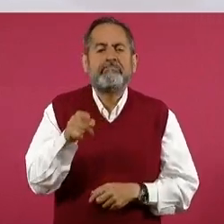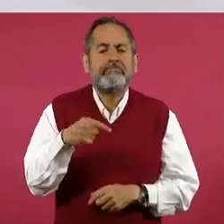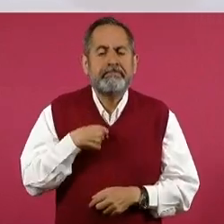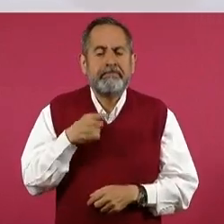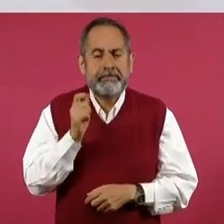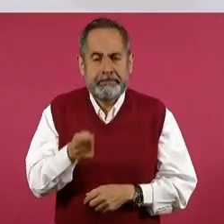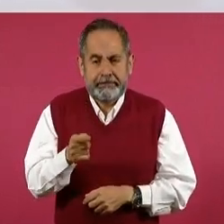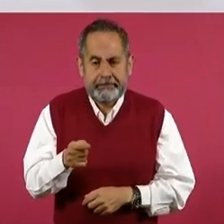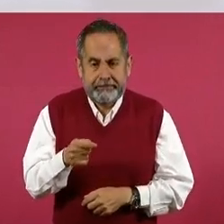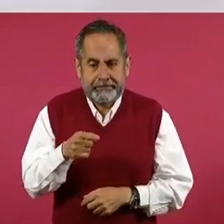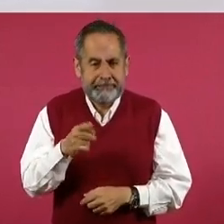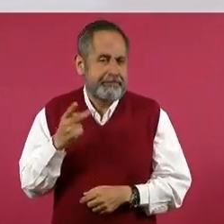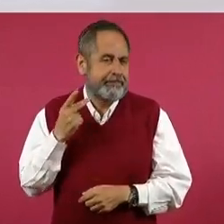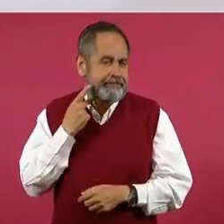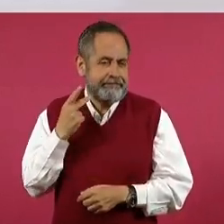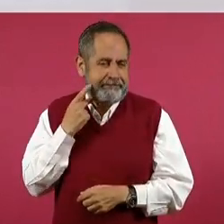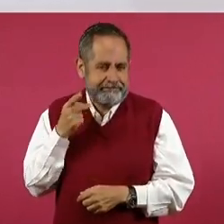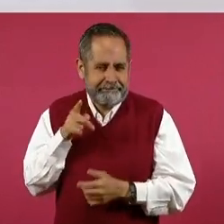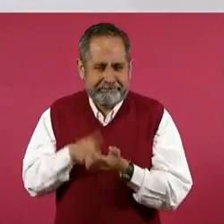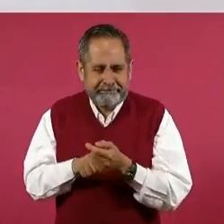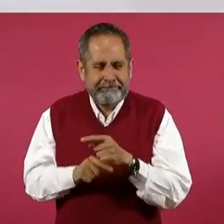es que políticamente